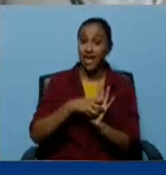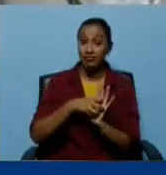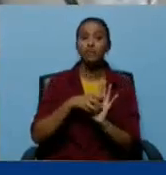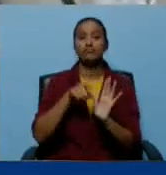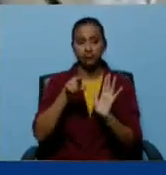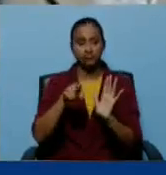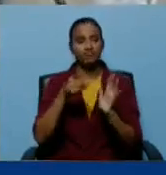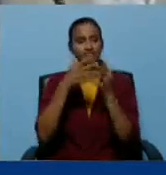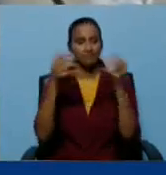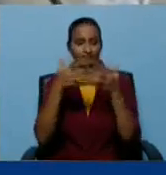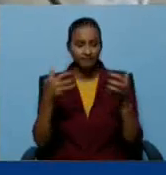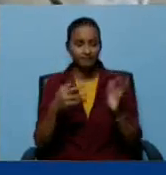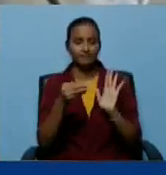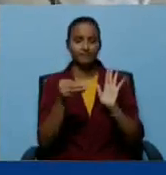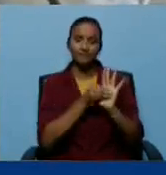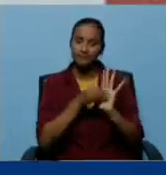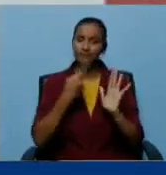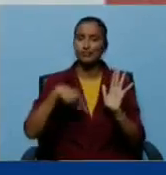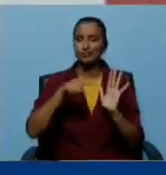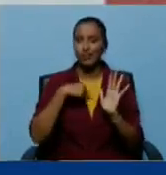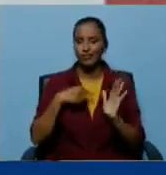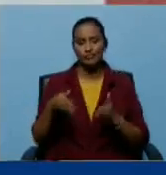trazando el rumbo.